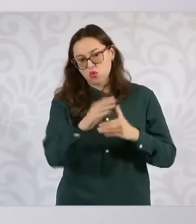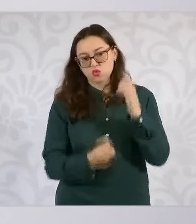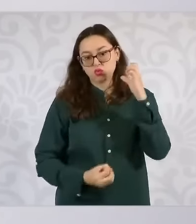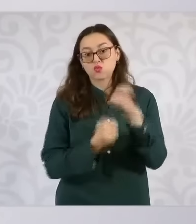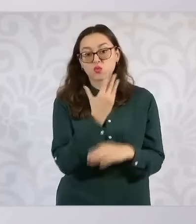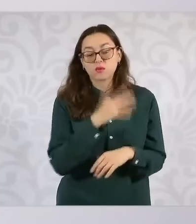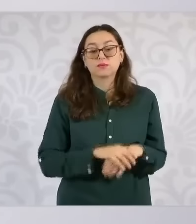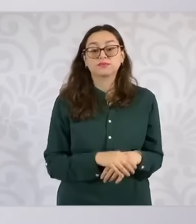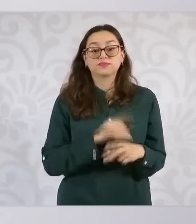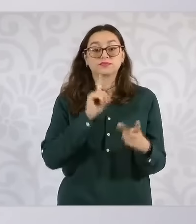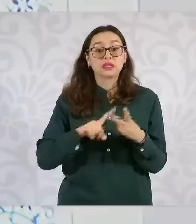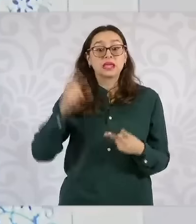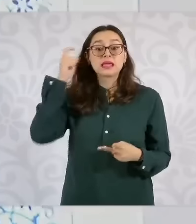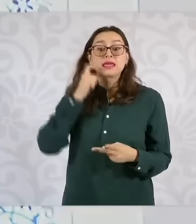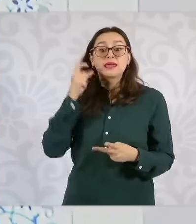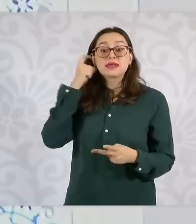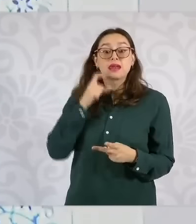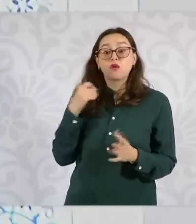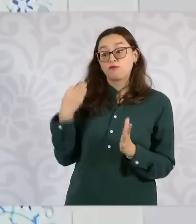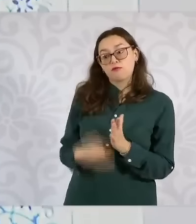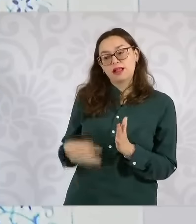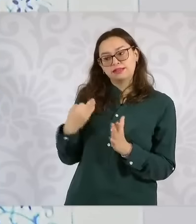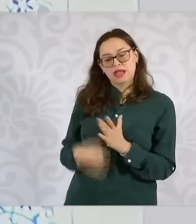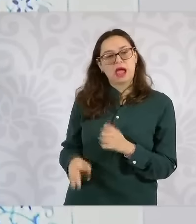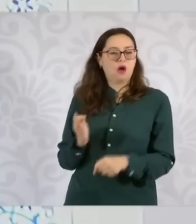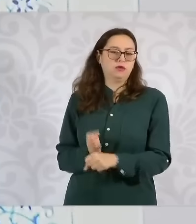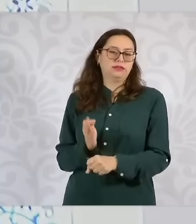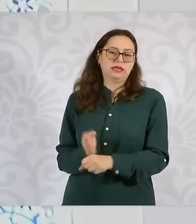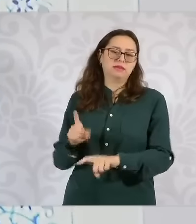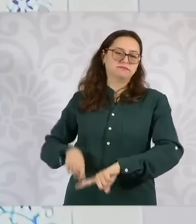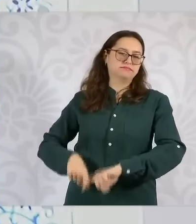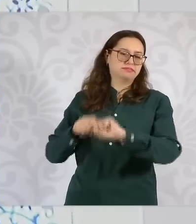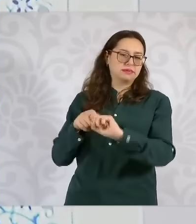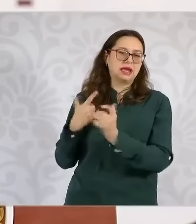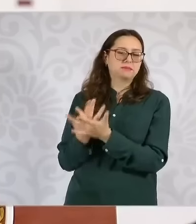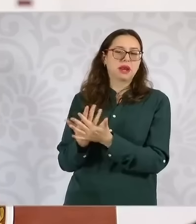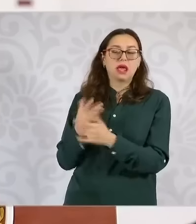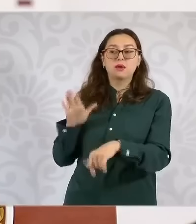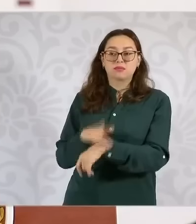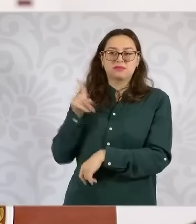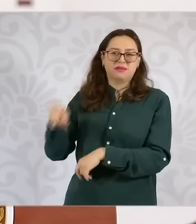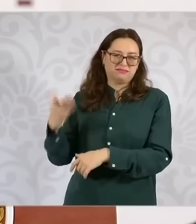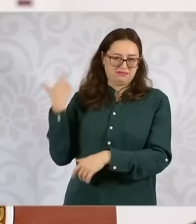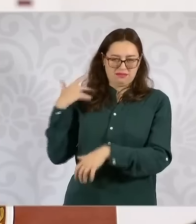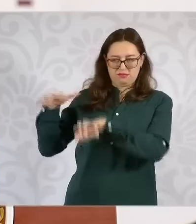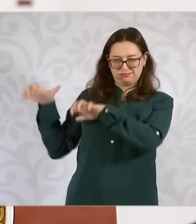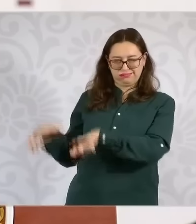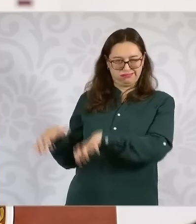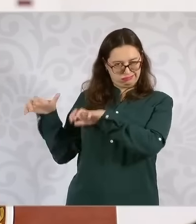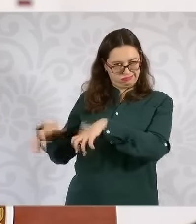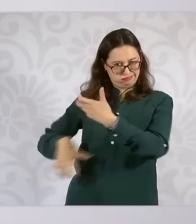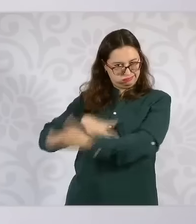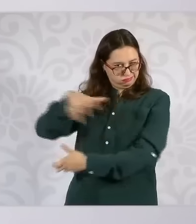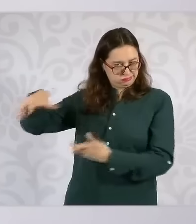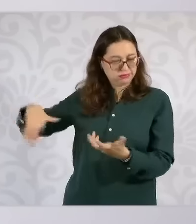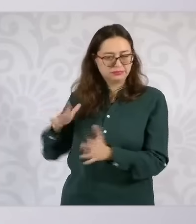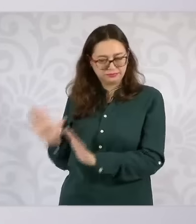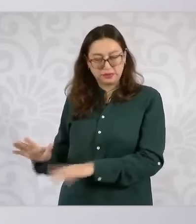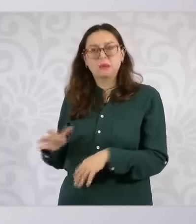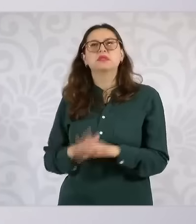Guerrero todavía no lo hacemos así porque hemos estado atendiendo la emergencia, pero ya lo hicimos con Morelos,